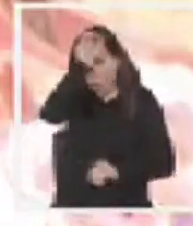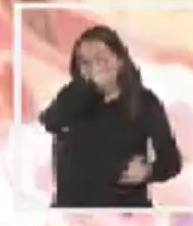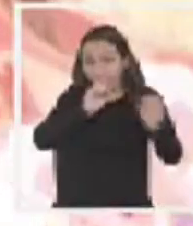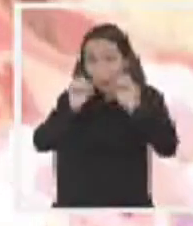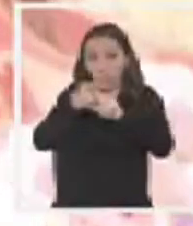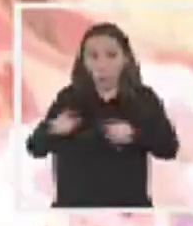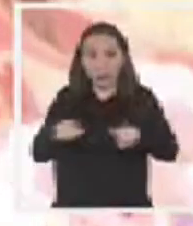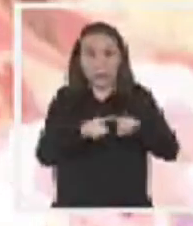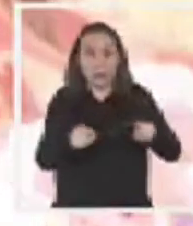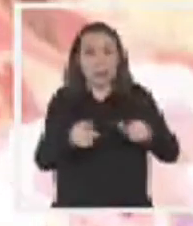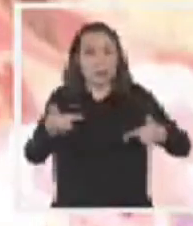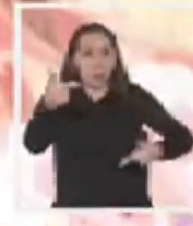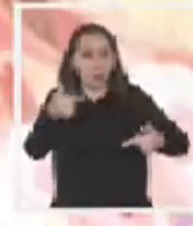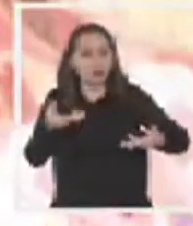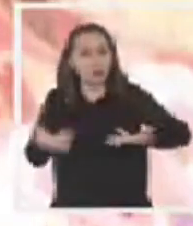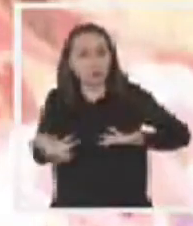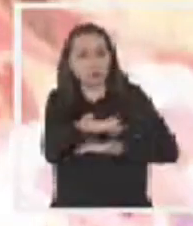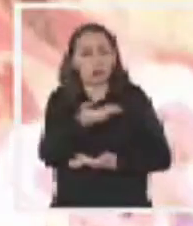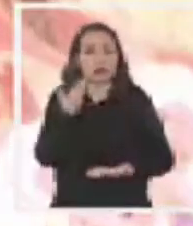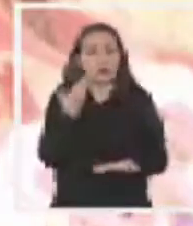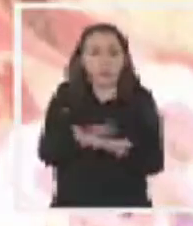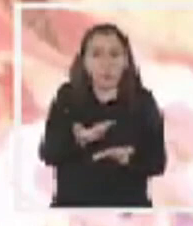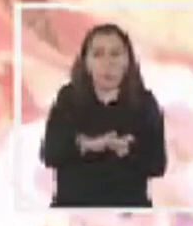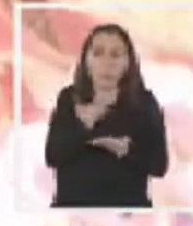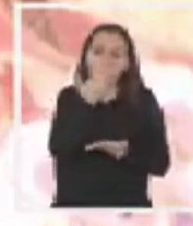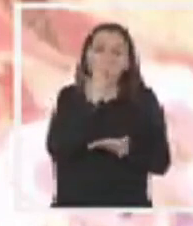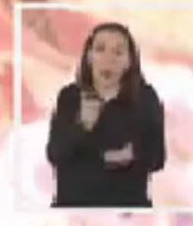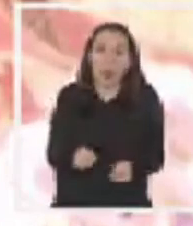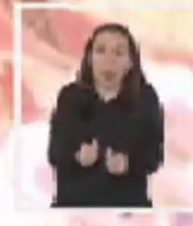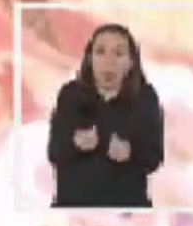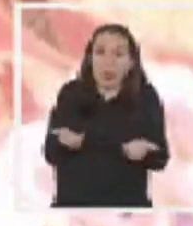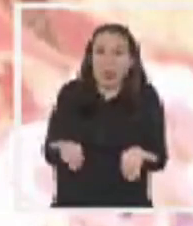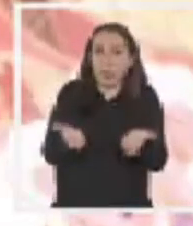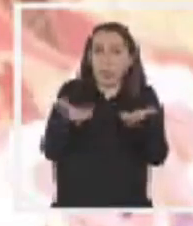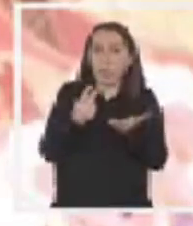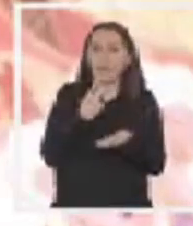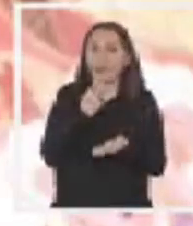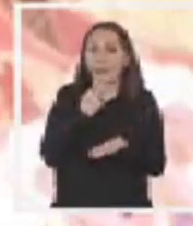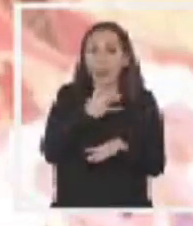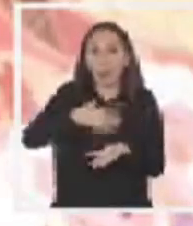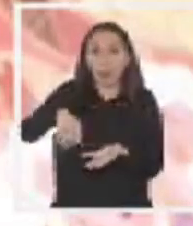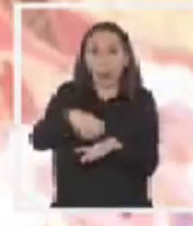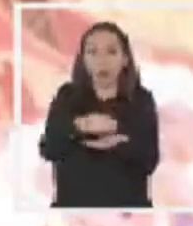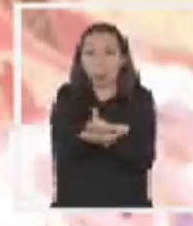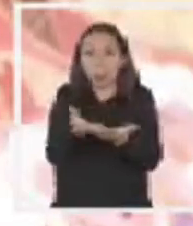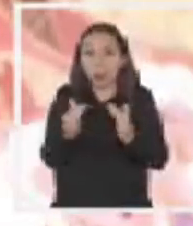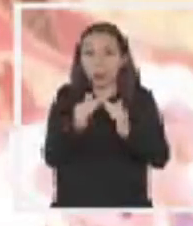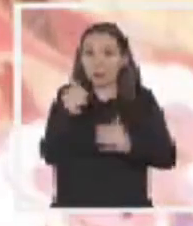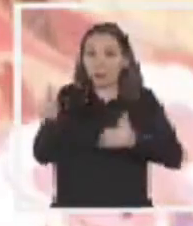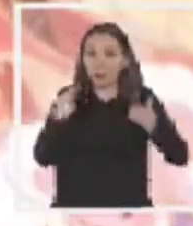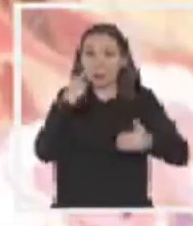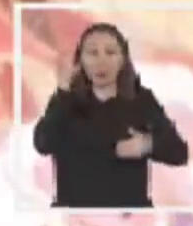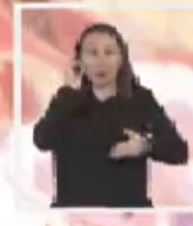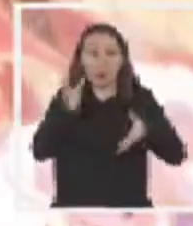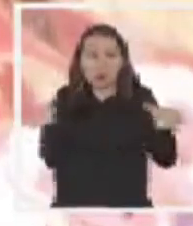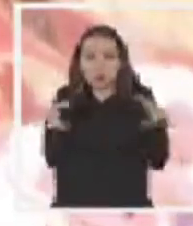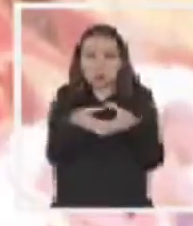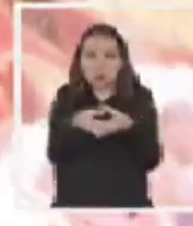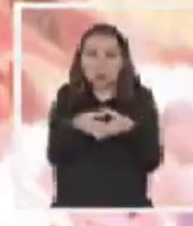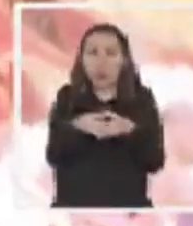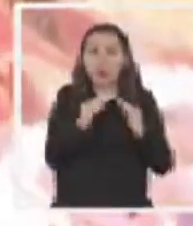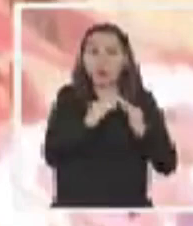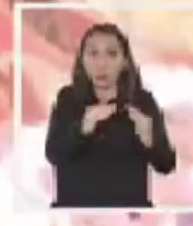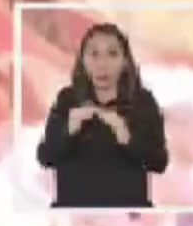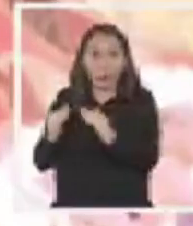distinto para lograr beneficios para el pueblo para mejorar la calidad de vida del pueblo ustedes vecinos y vecinas organizadas de la población